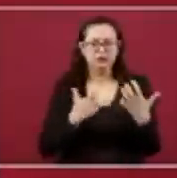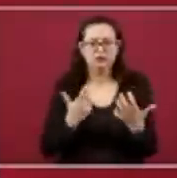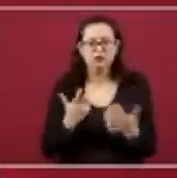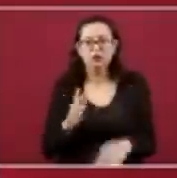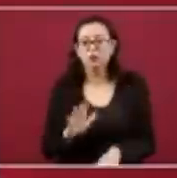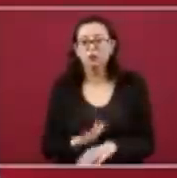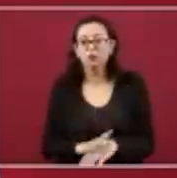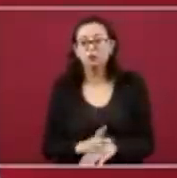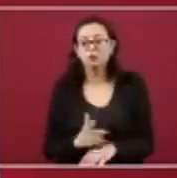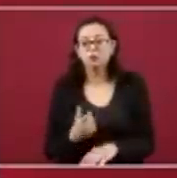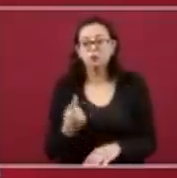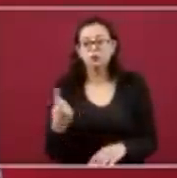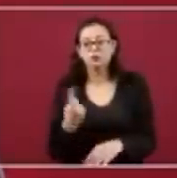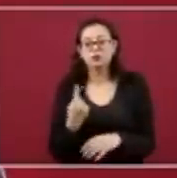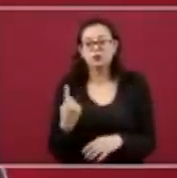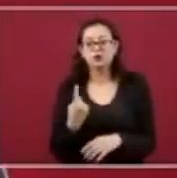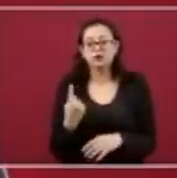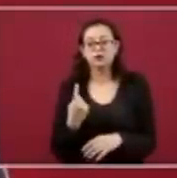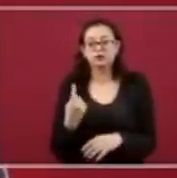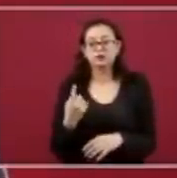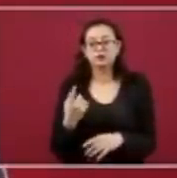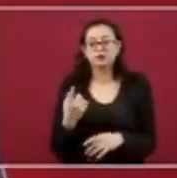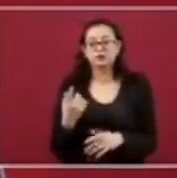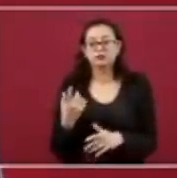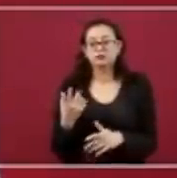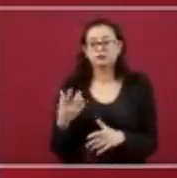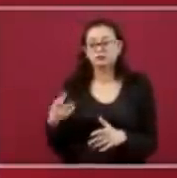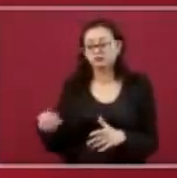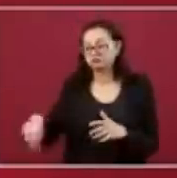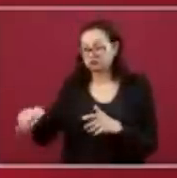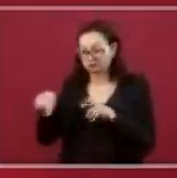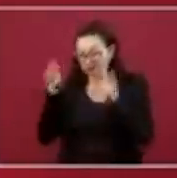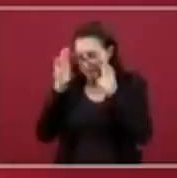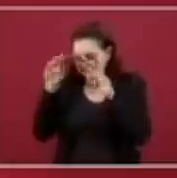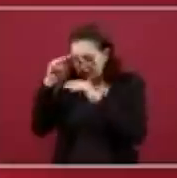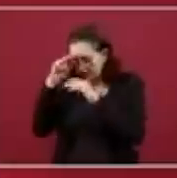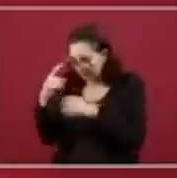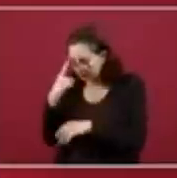no se repone el conservadurismo.